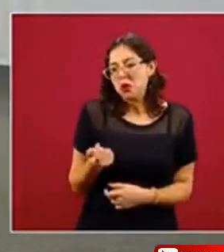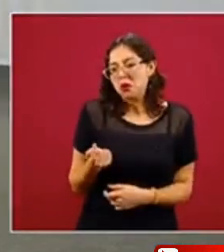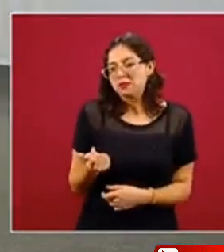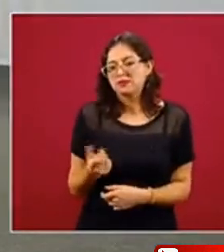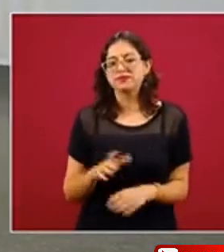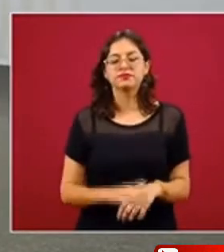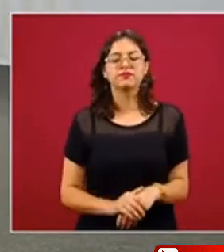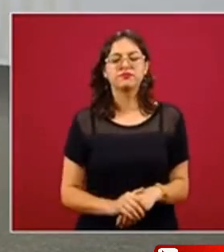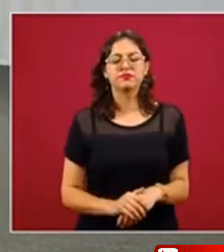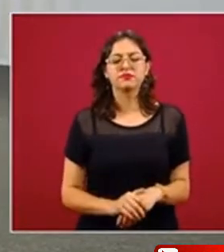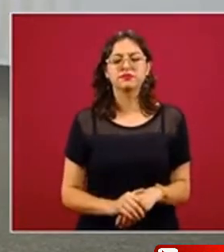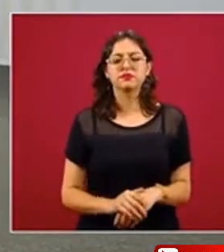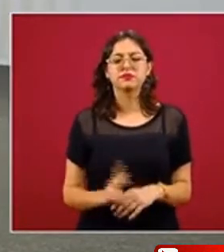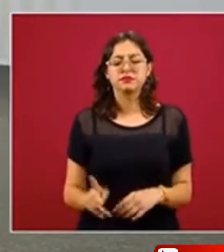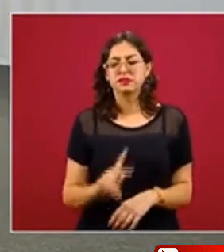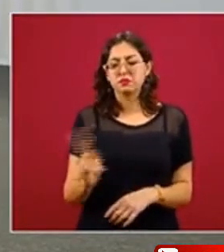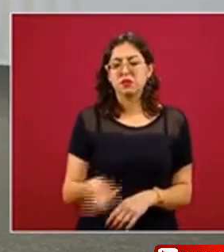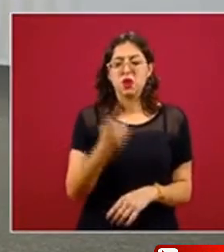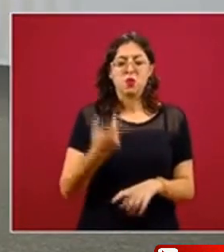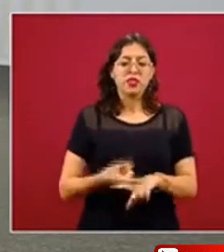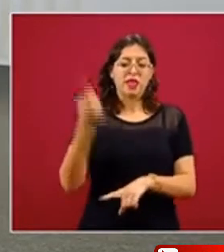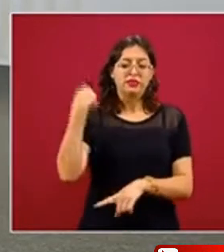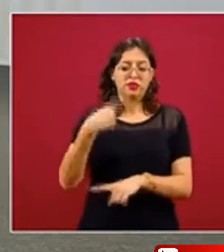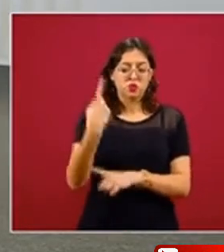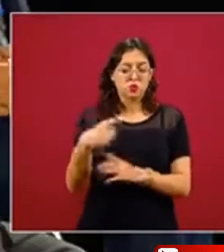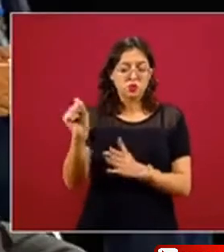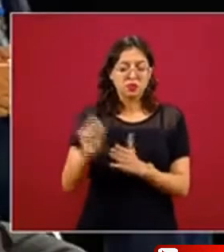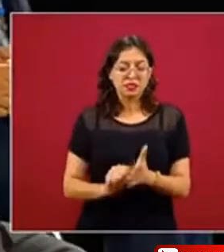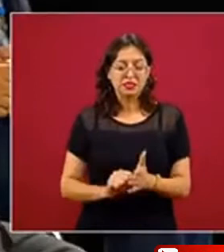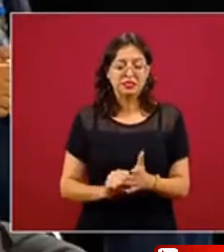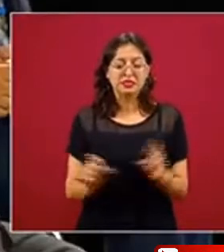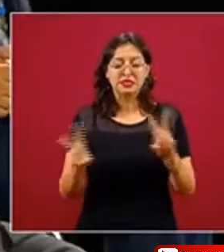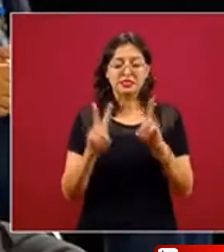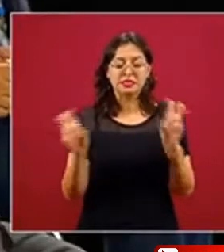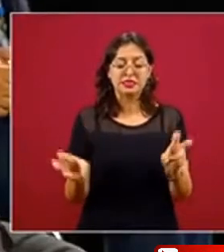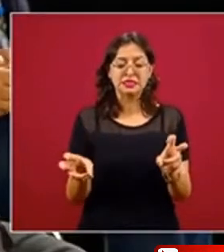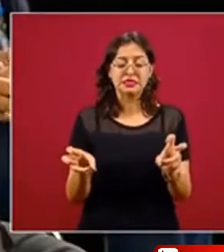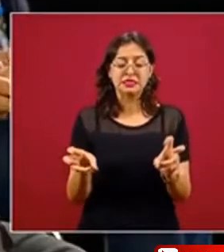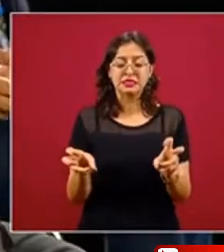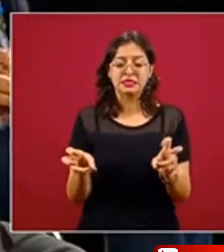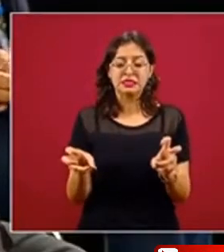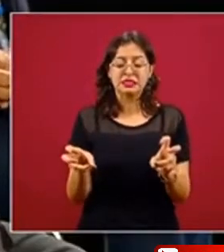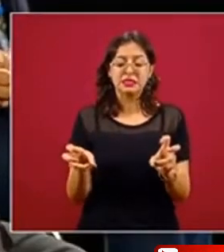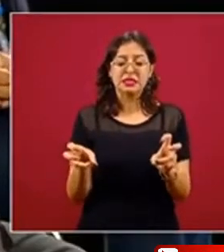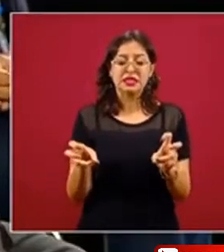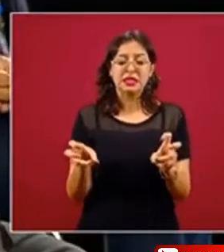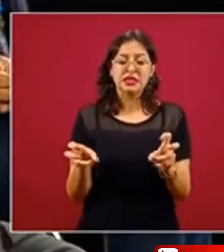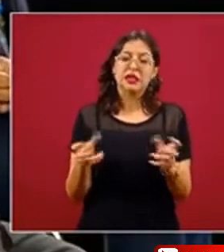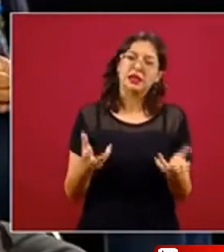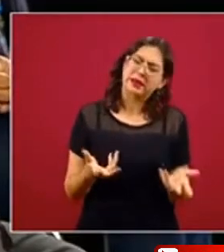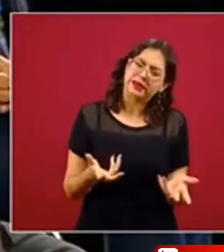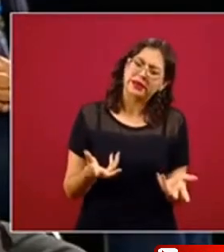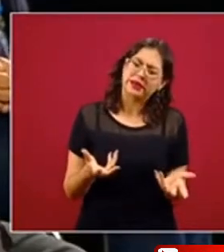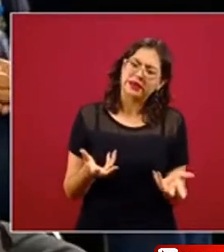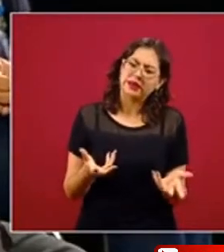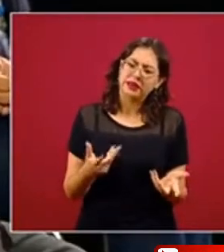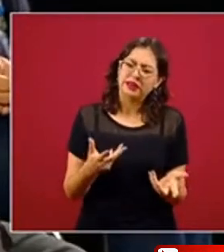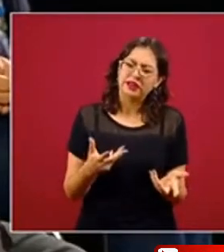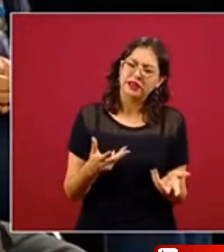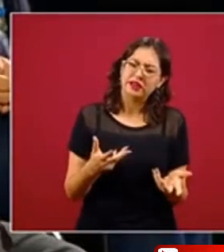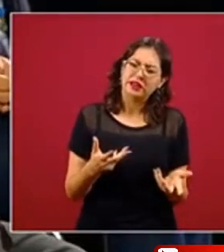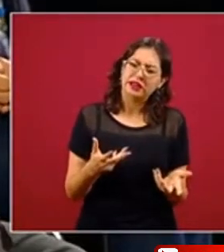Vuelvo a la pregunta que creo que ya le hice hace como un mes sobre las enfermedades, o sea, sobre las defunciones que